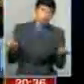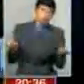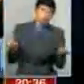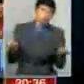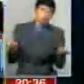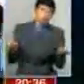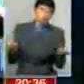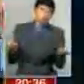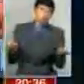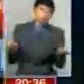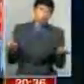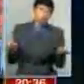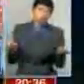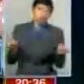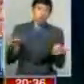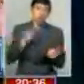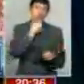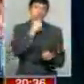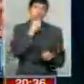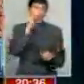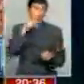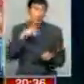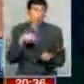o indudablemente que este tipo